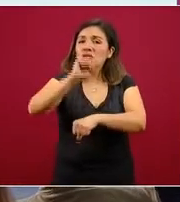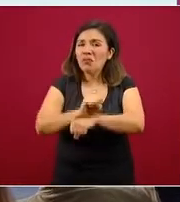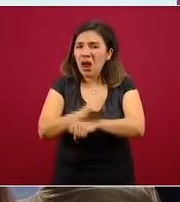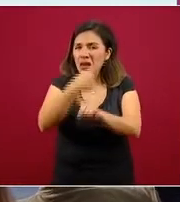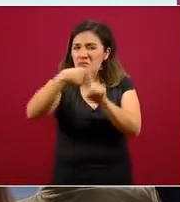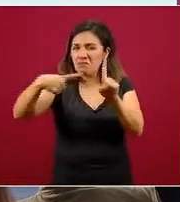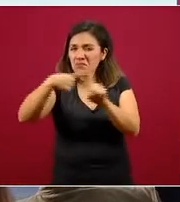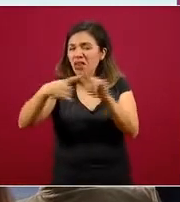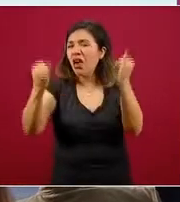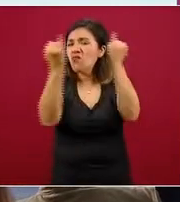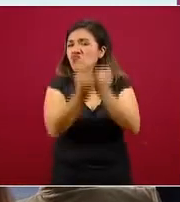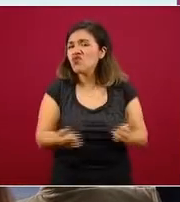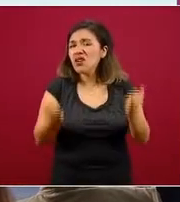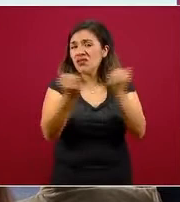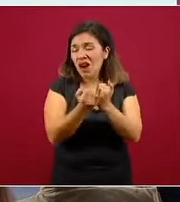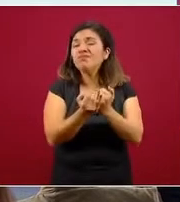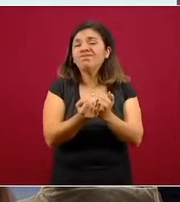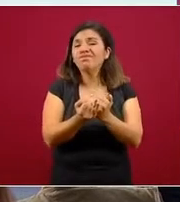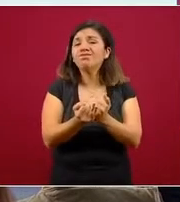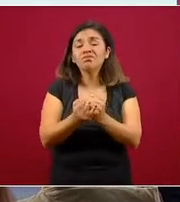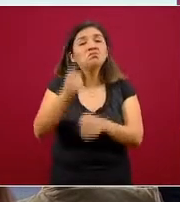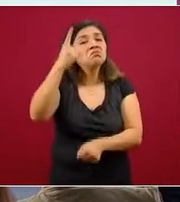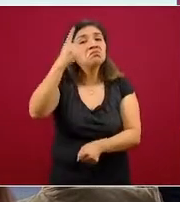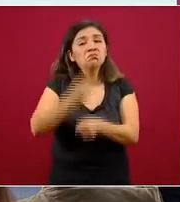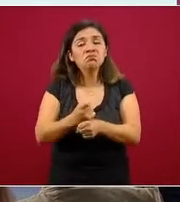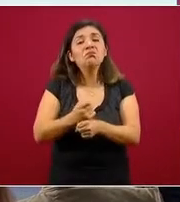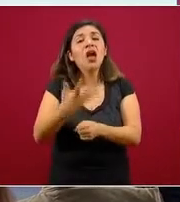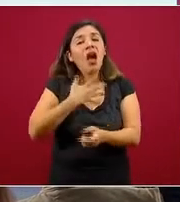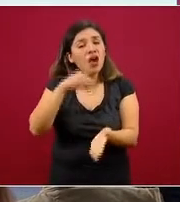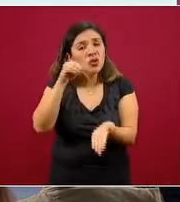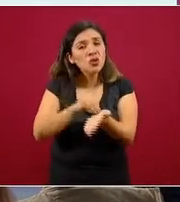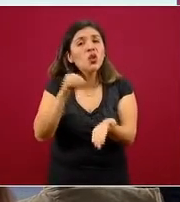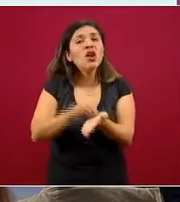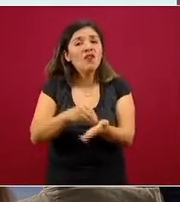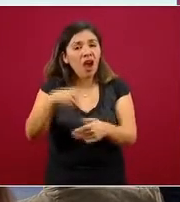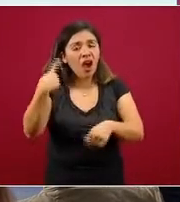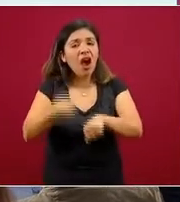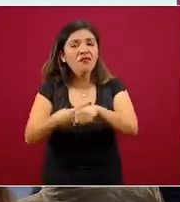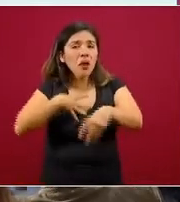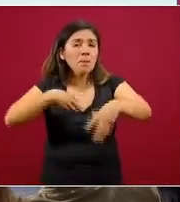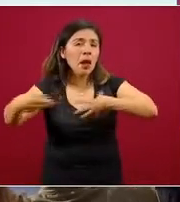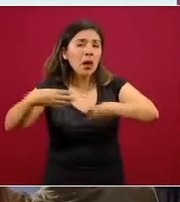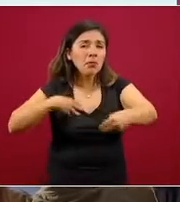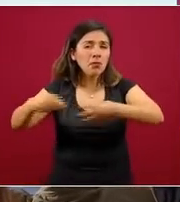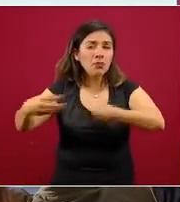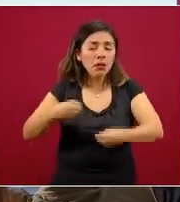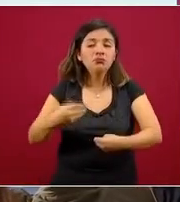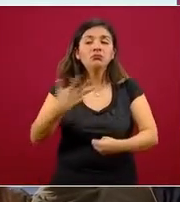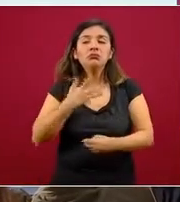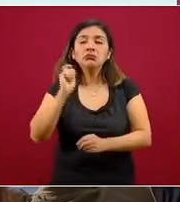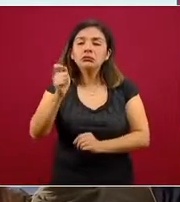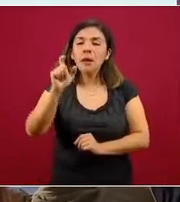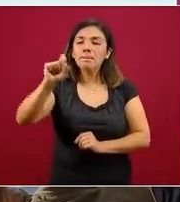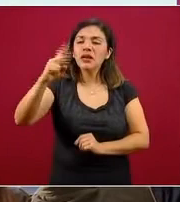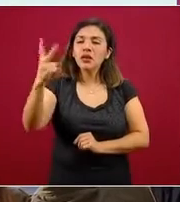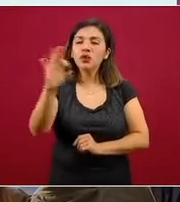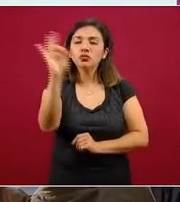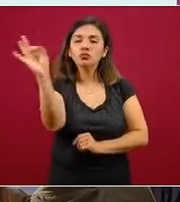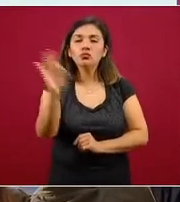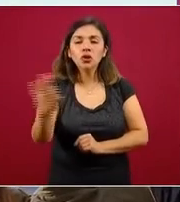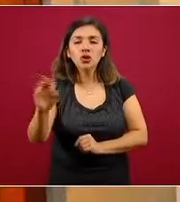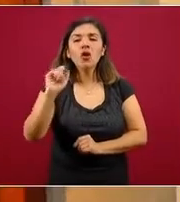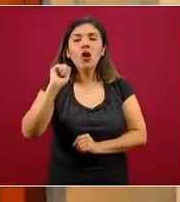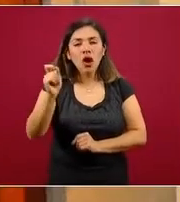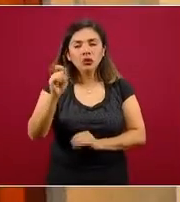semanas y media. La pandemia se mantiene activa, si bien es cierto ese 22%